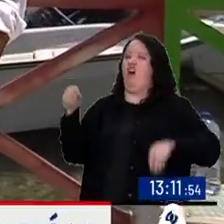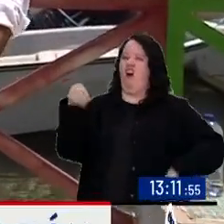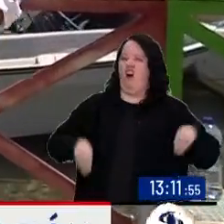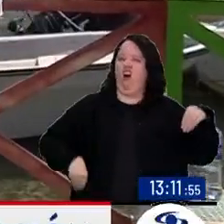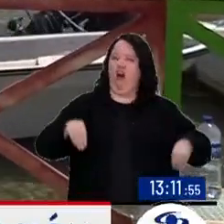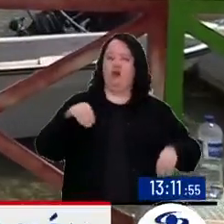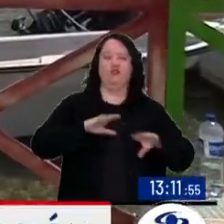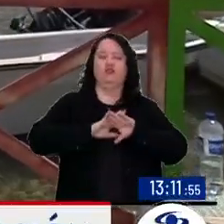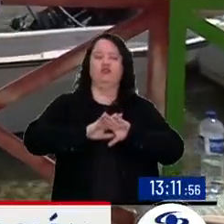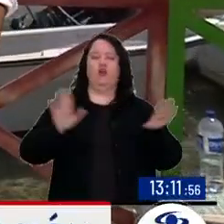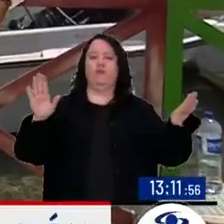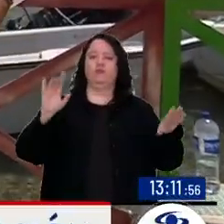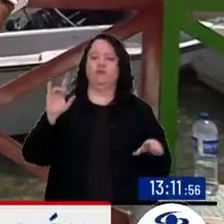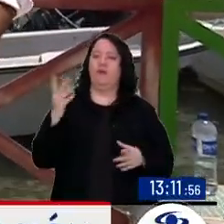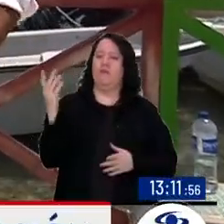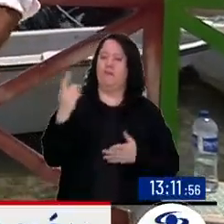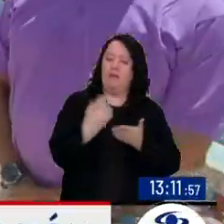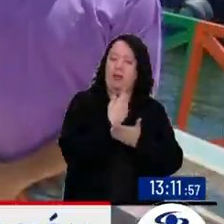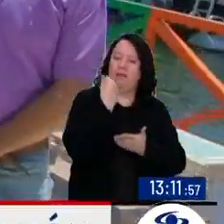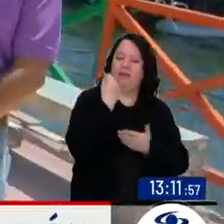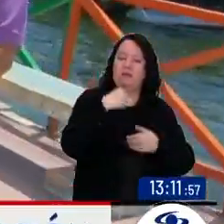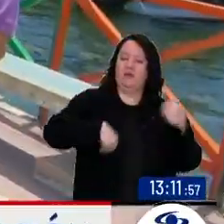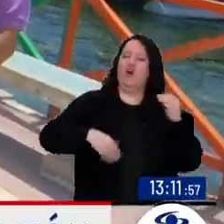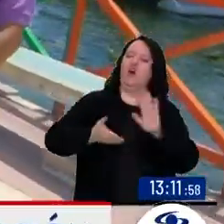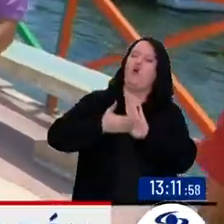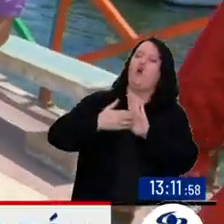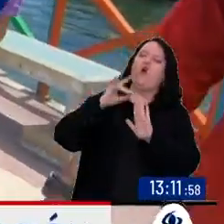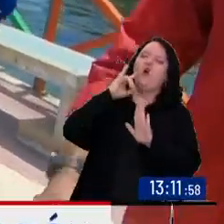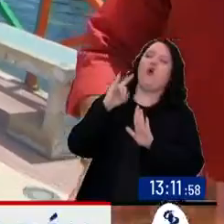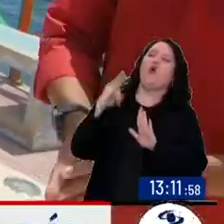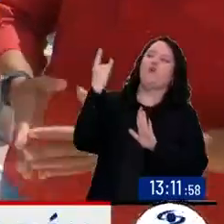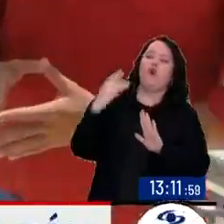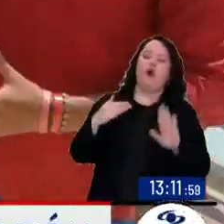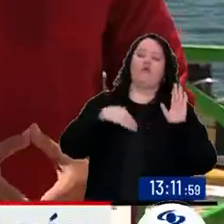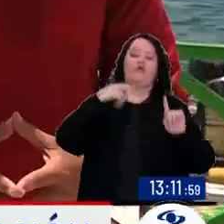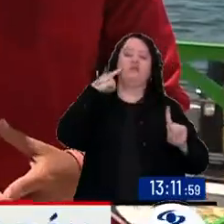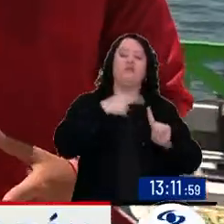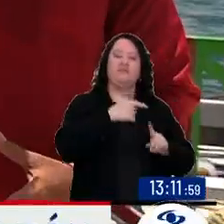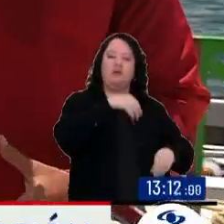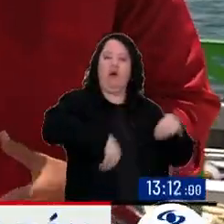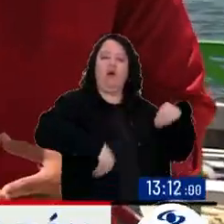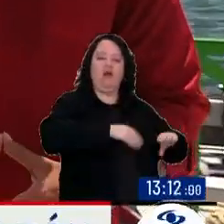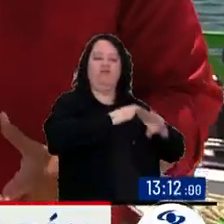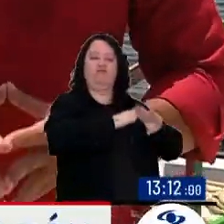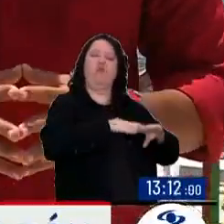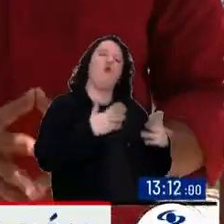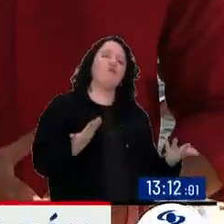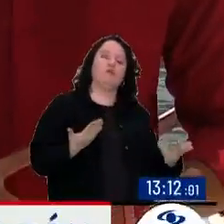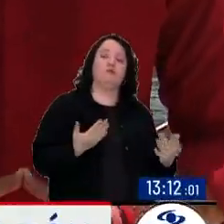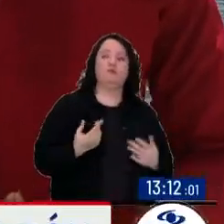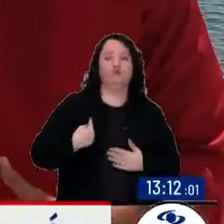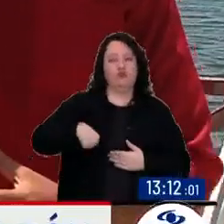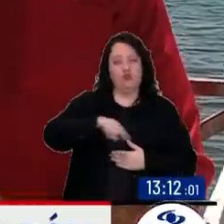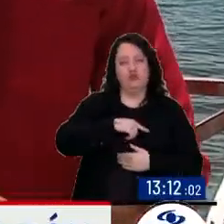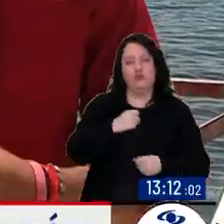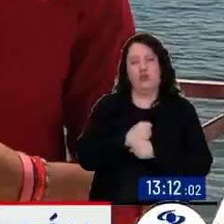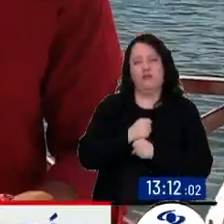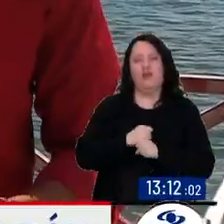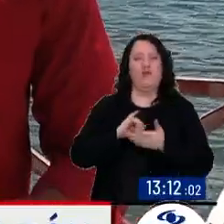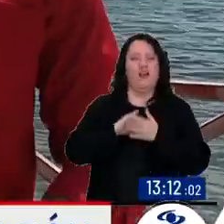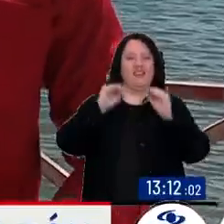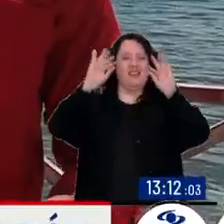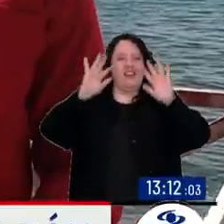que se han llevado los dineros del departamento? ¿Cuál es ese compromiso contra la corrupción? Vamos a trabajar con transparencia porque acá